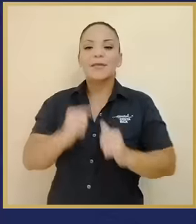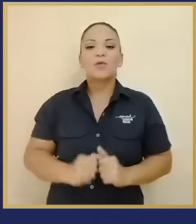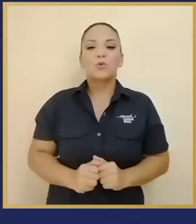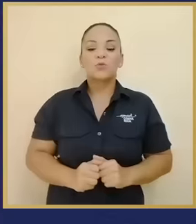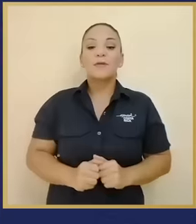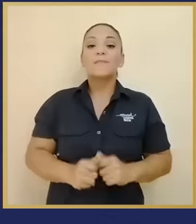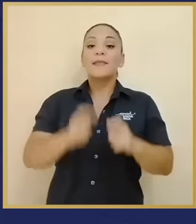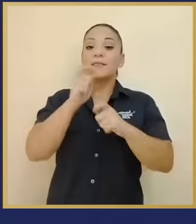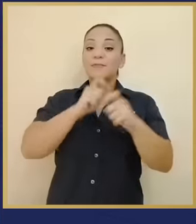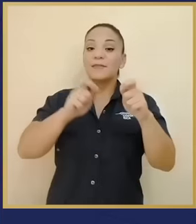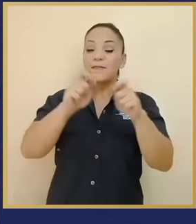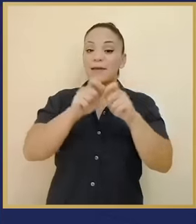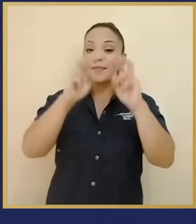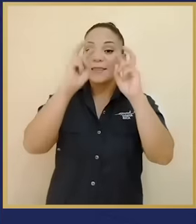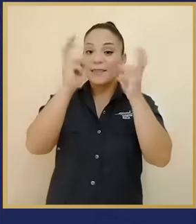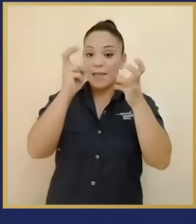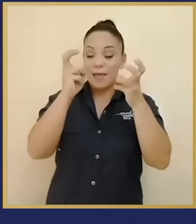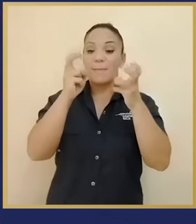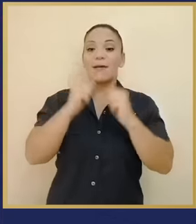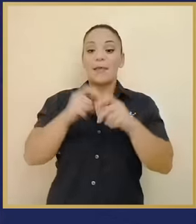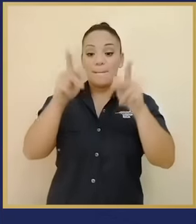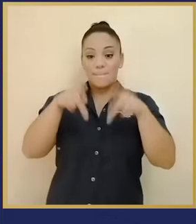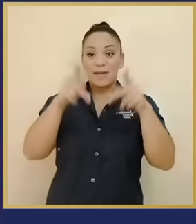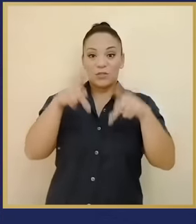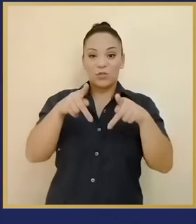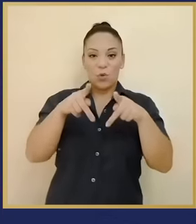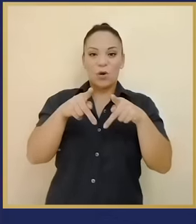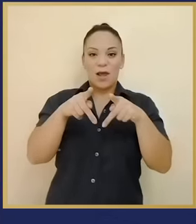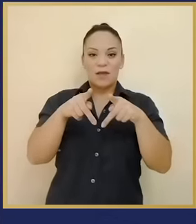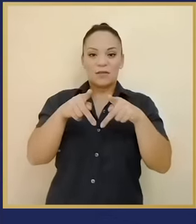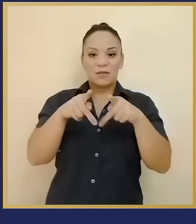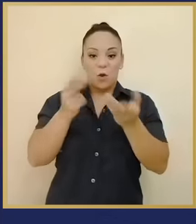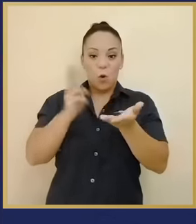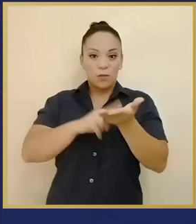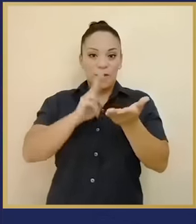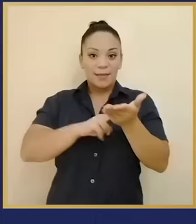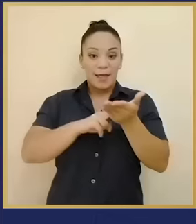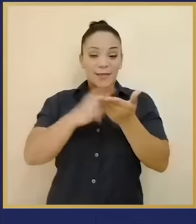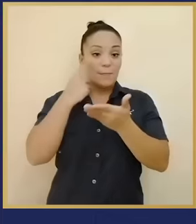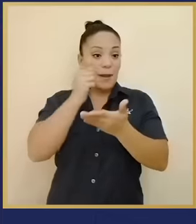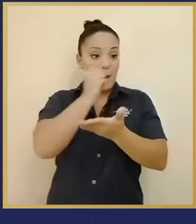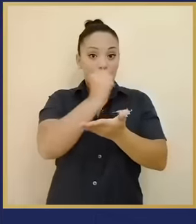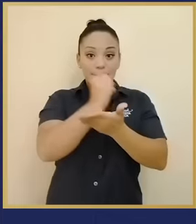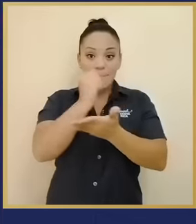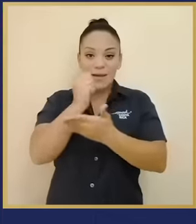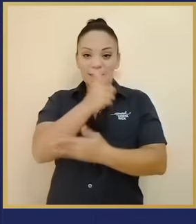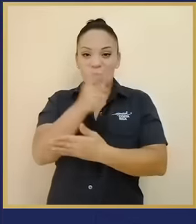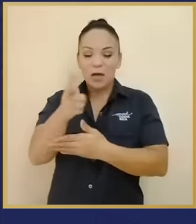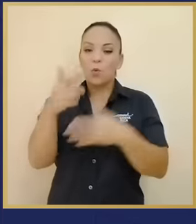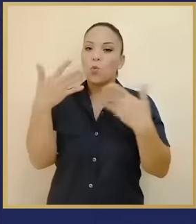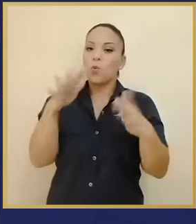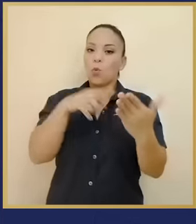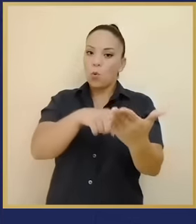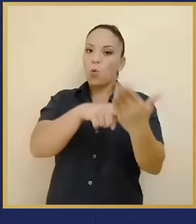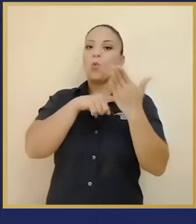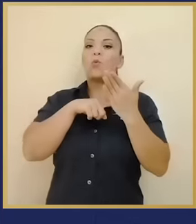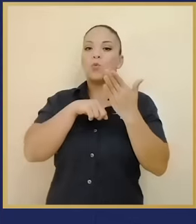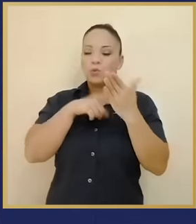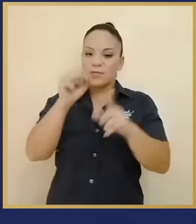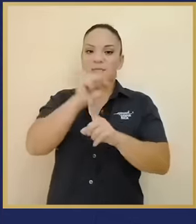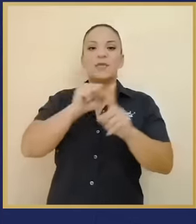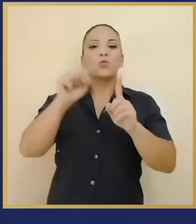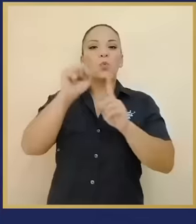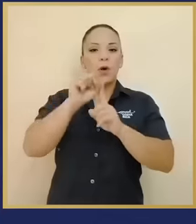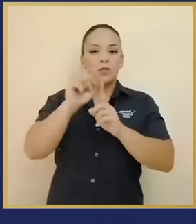muy específicamente en materia de sicariato, nos refleja un estado de la enfermedad que